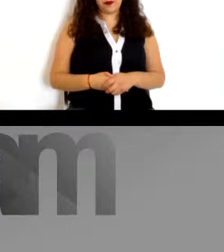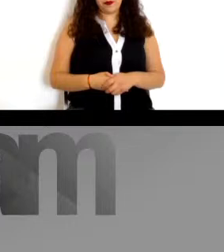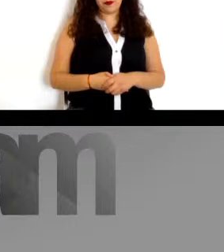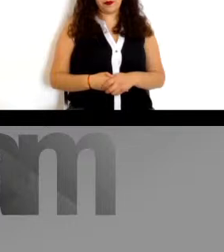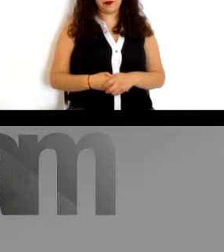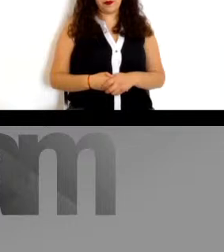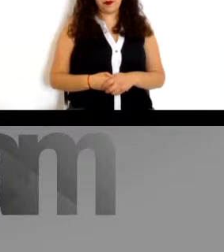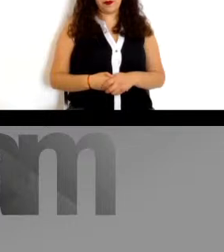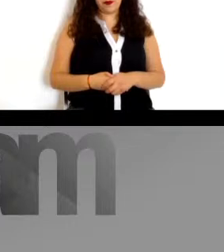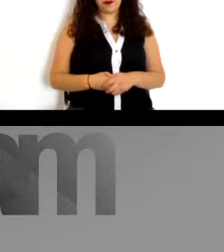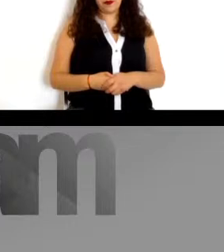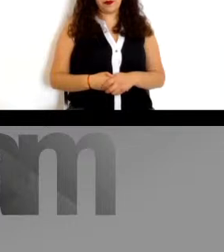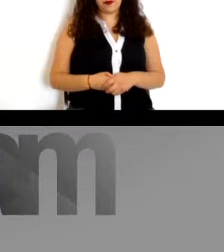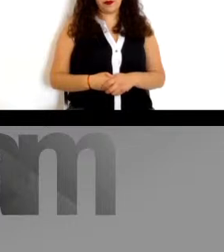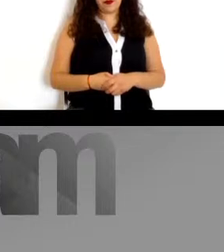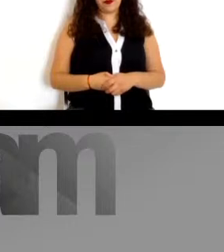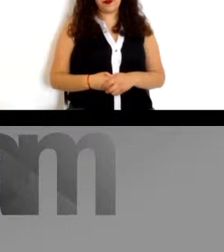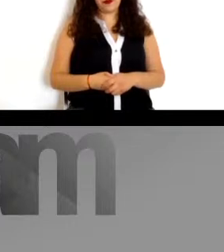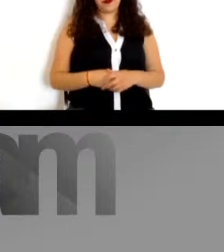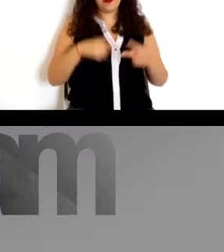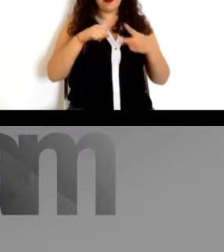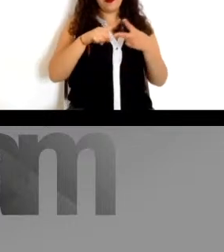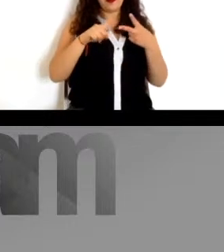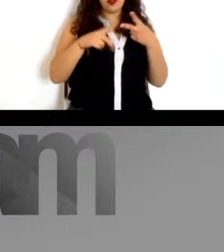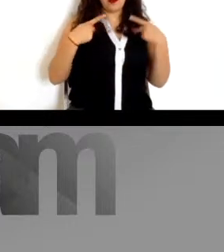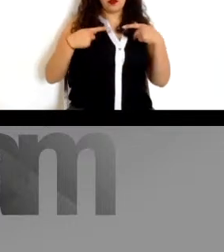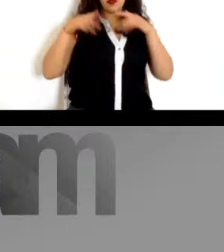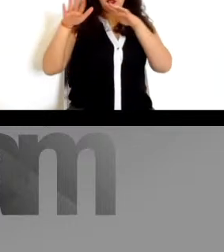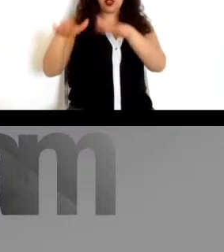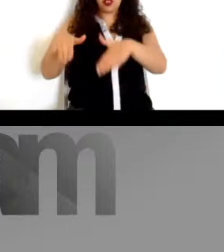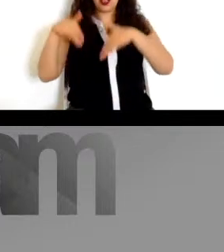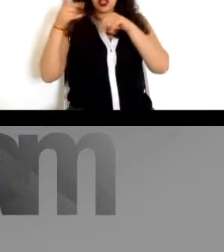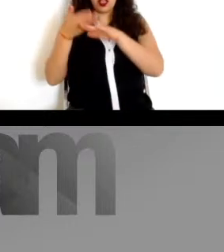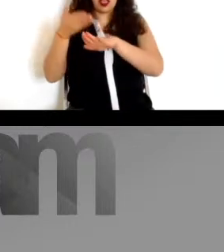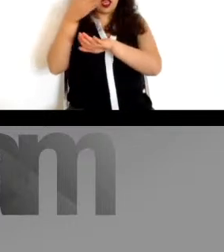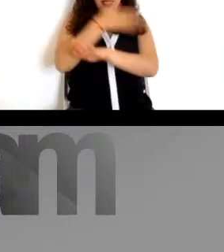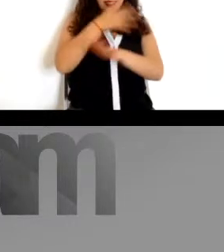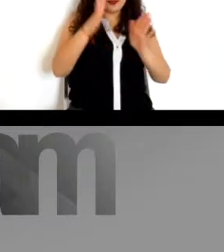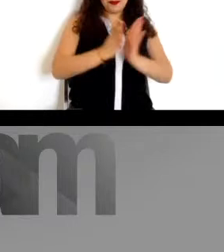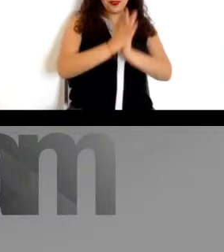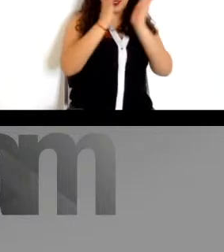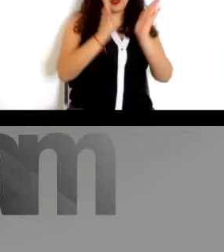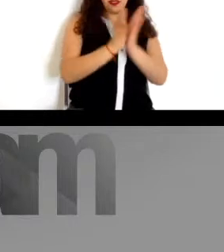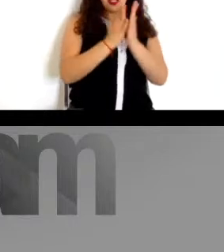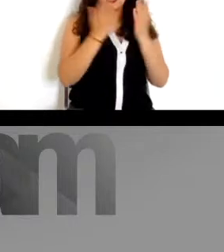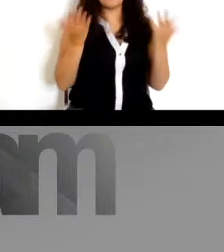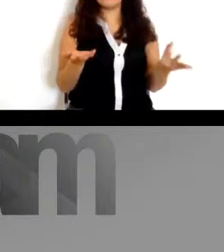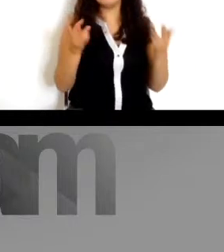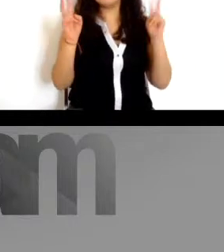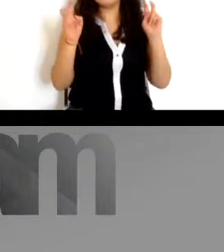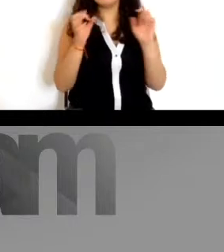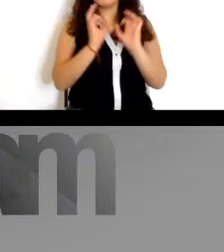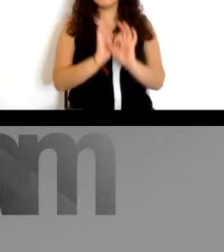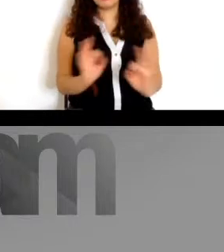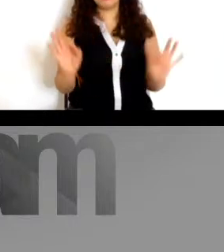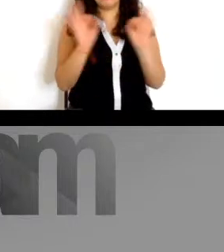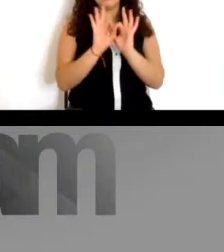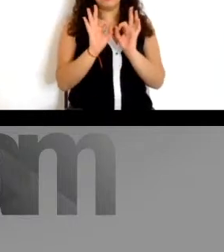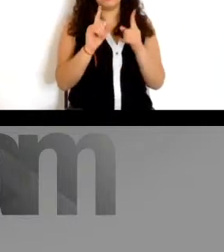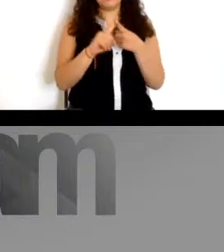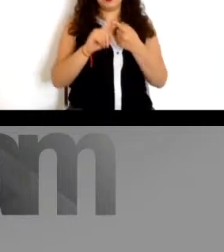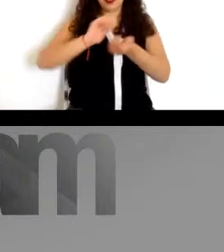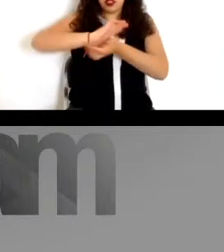dos expositores que me antecedieron la palabra, que hay temas importantes como es el tema de